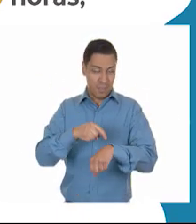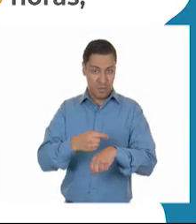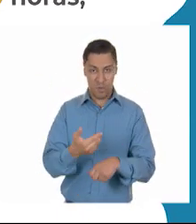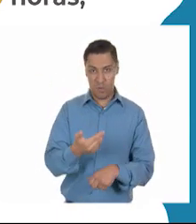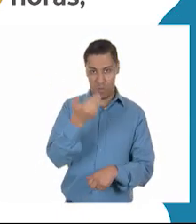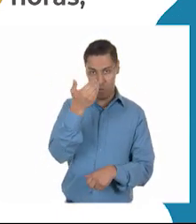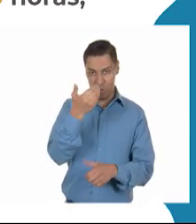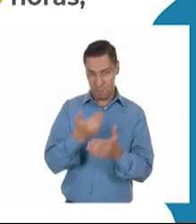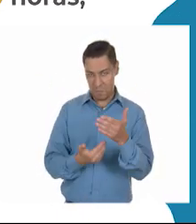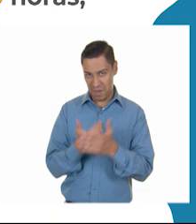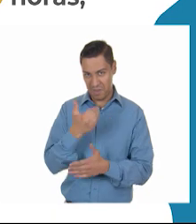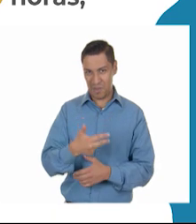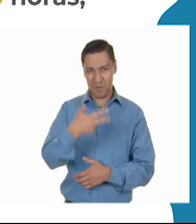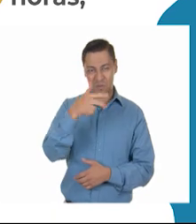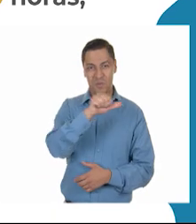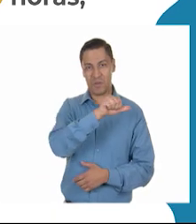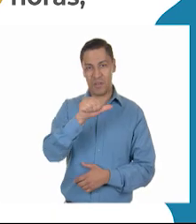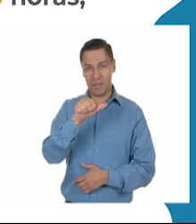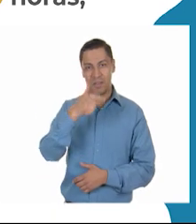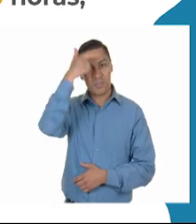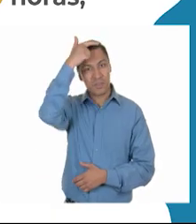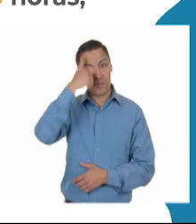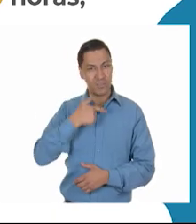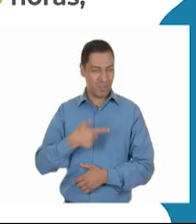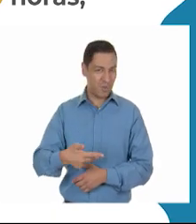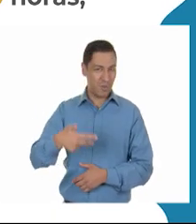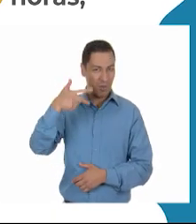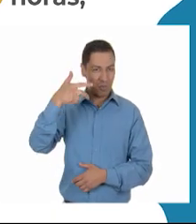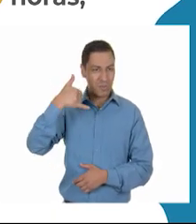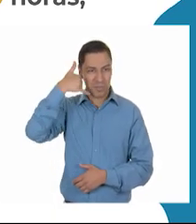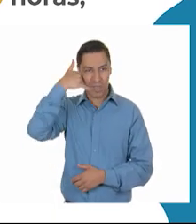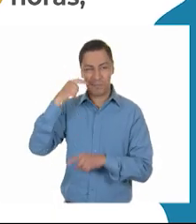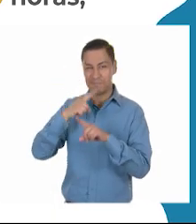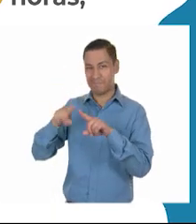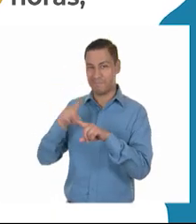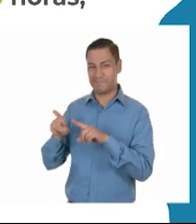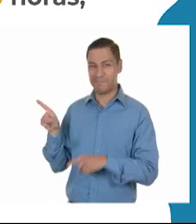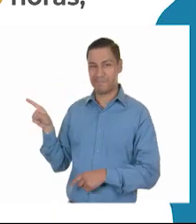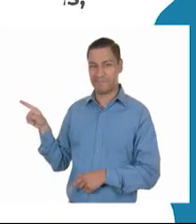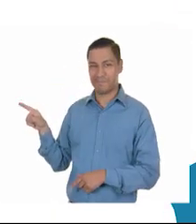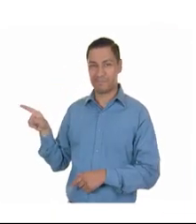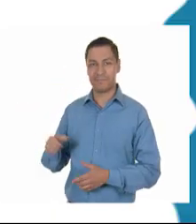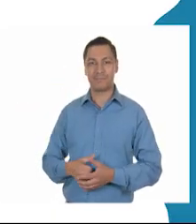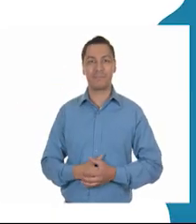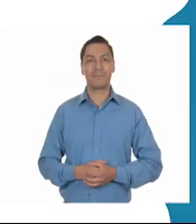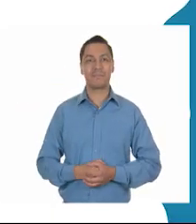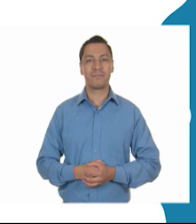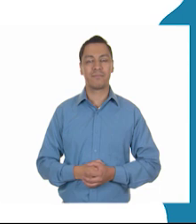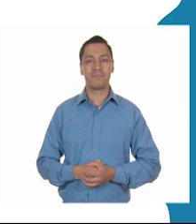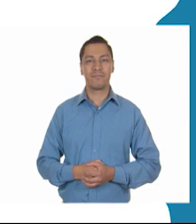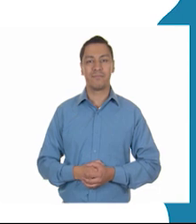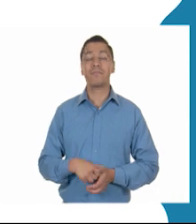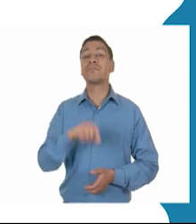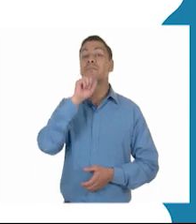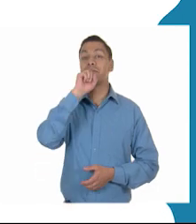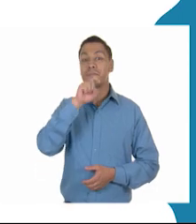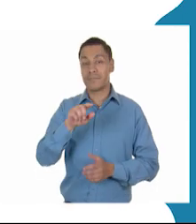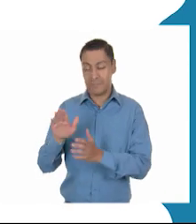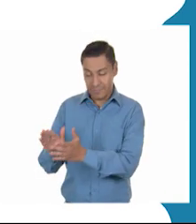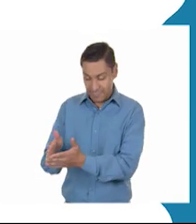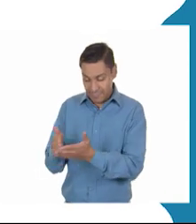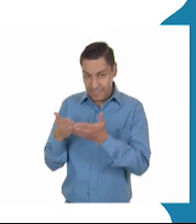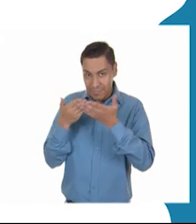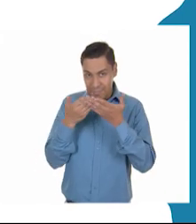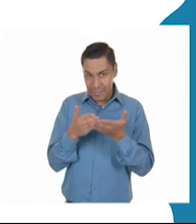5541-7204-13. También puedes encontrar los